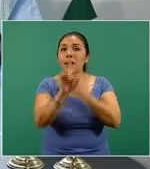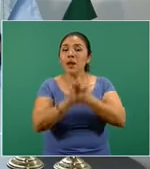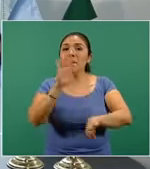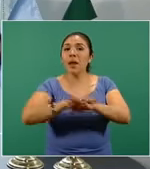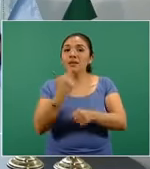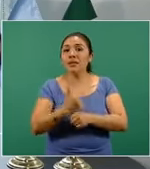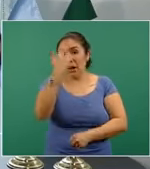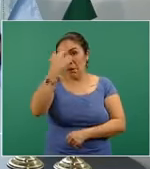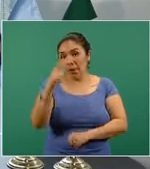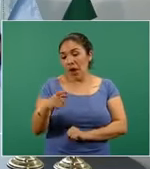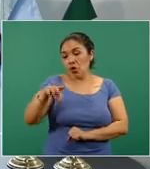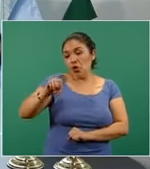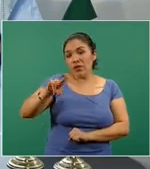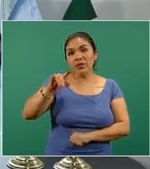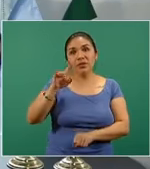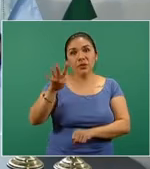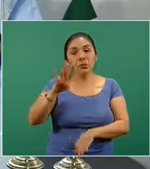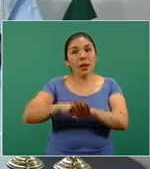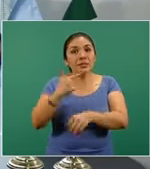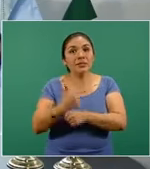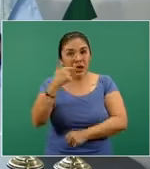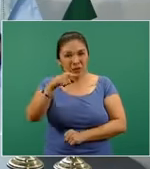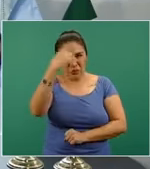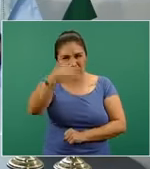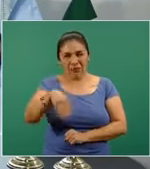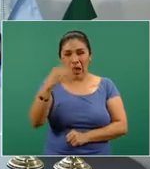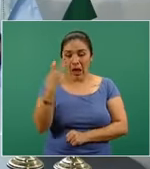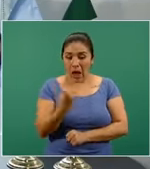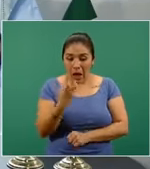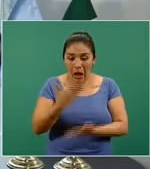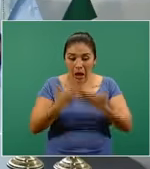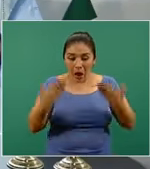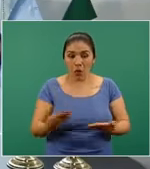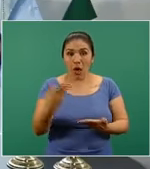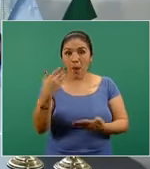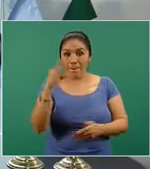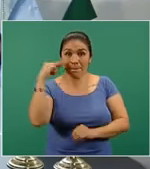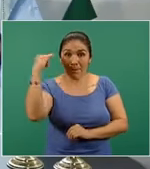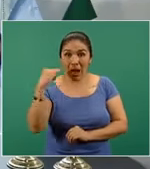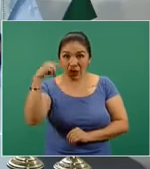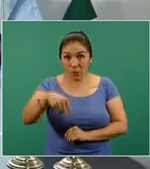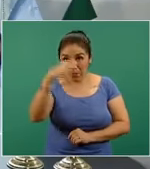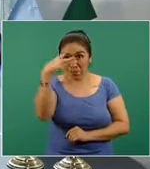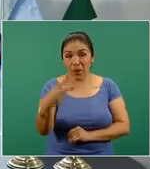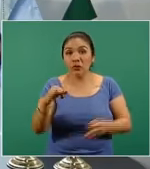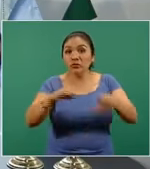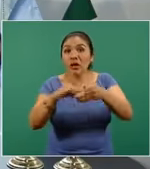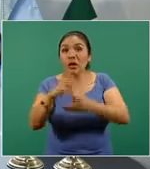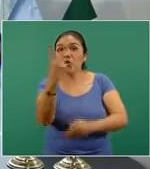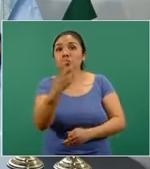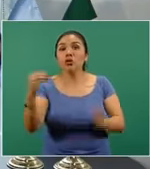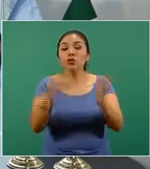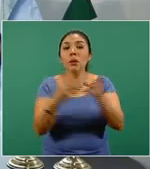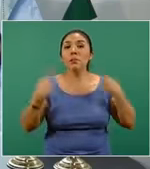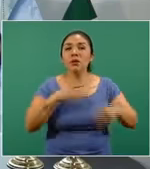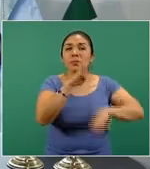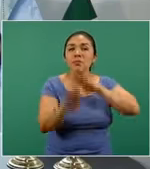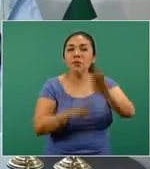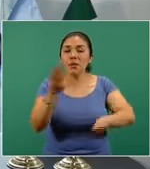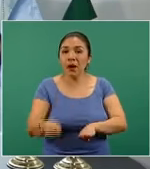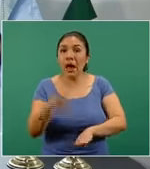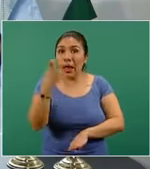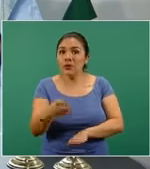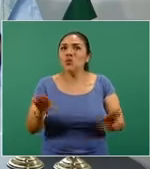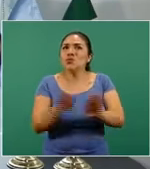de COVID-19. Estamos llegando en México en marzo a los 200.000 muertos, y evidentemente todo lo que hagamos para mitigar